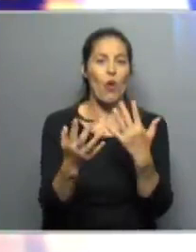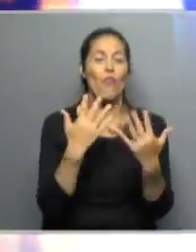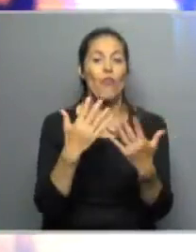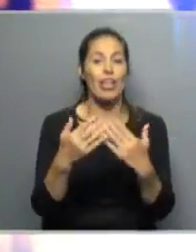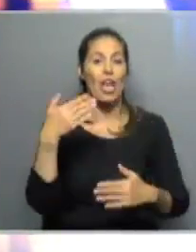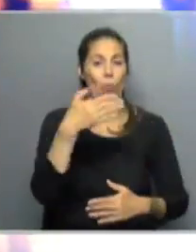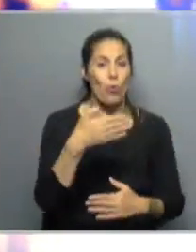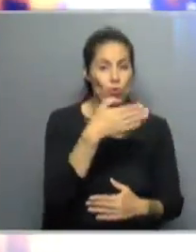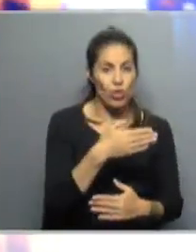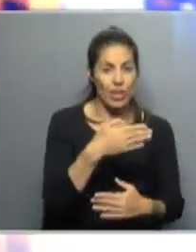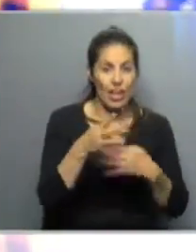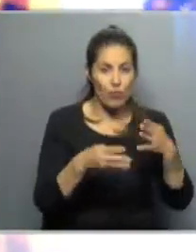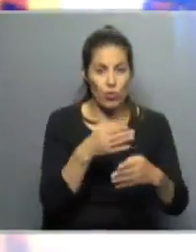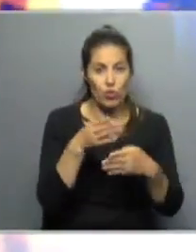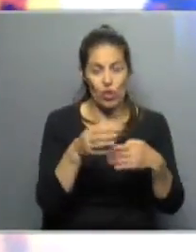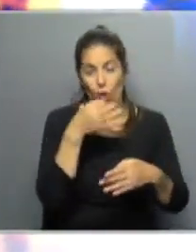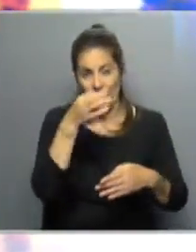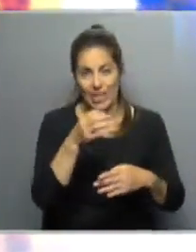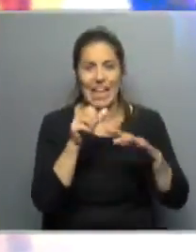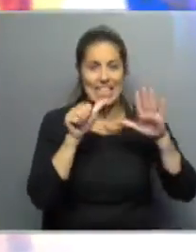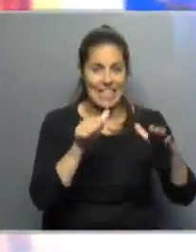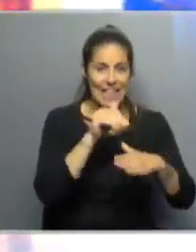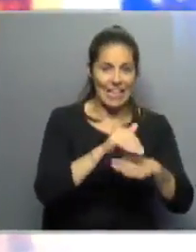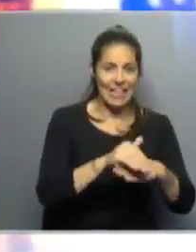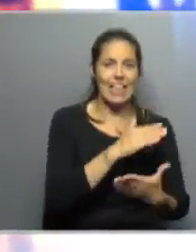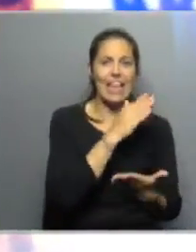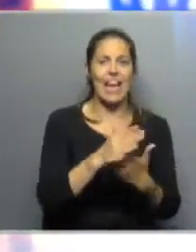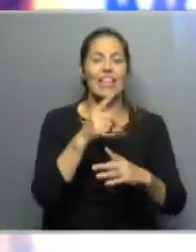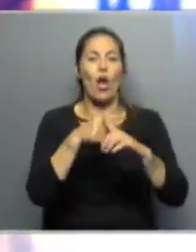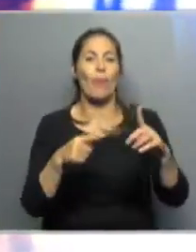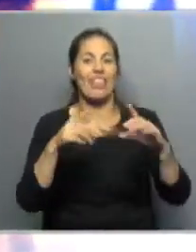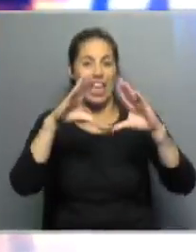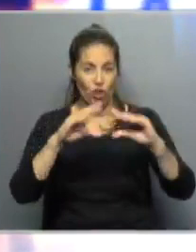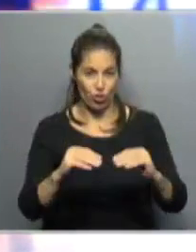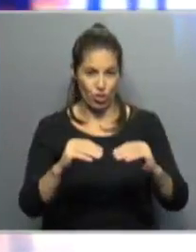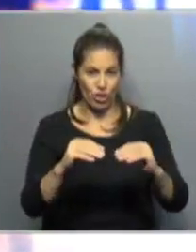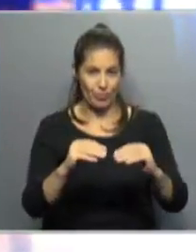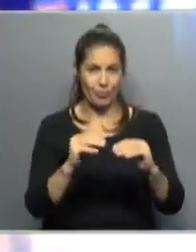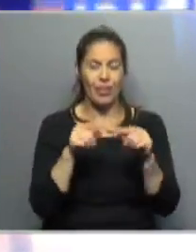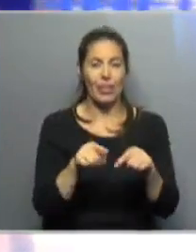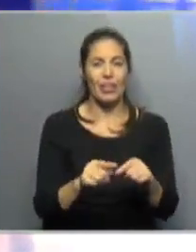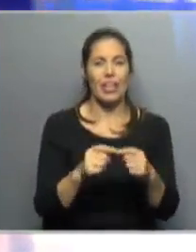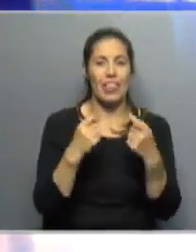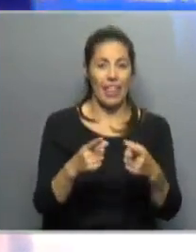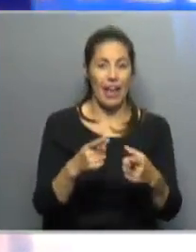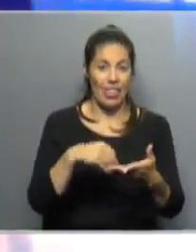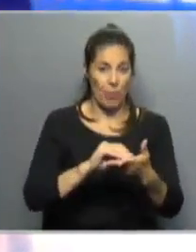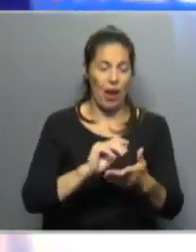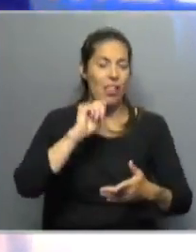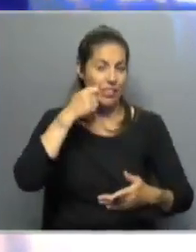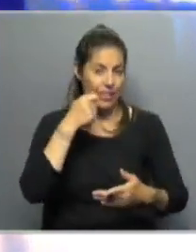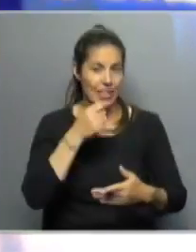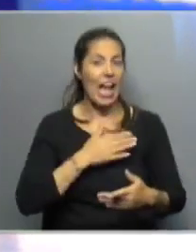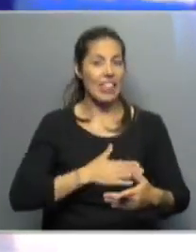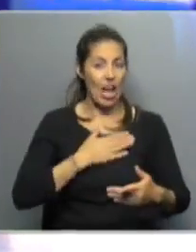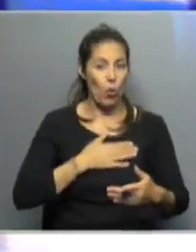funciona, como decían, desde las 6, como decía More, desde las 6 de la tarde hasta la medianoche. Y da, además de que está muy linda, da gusto ver